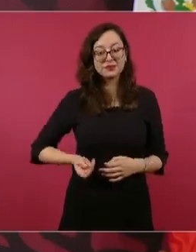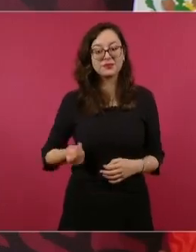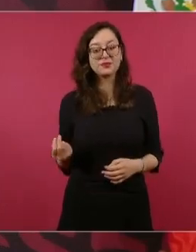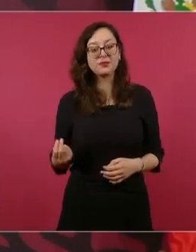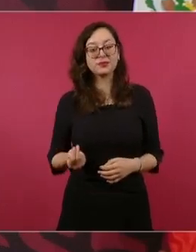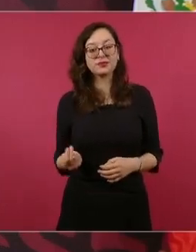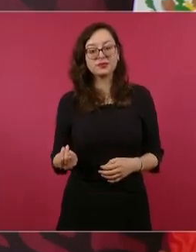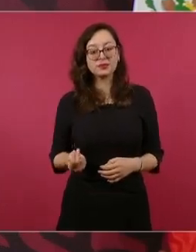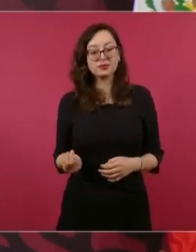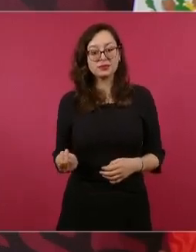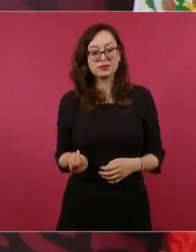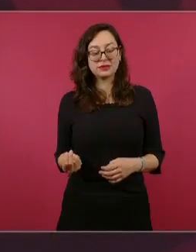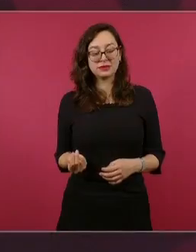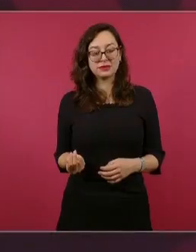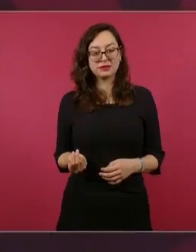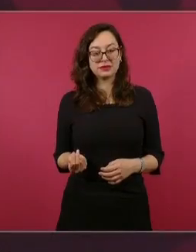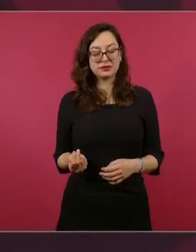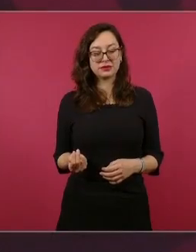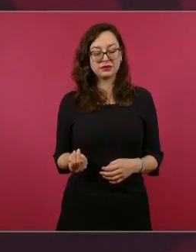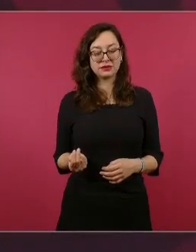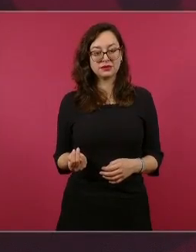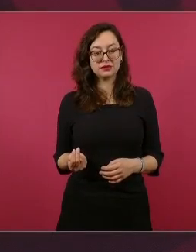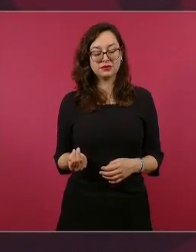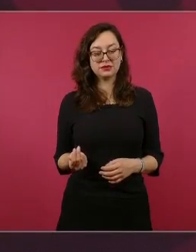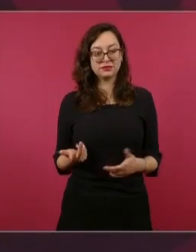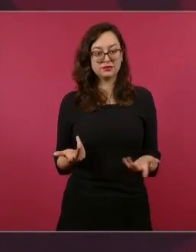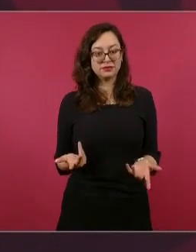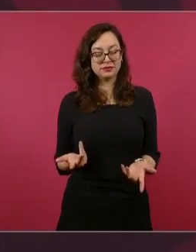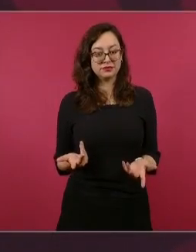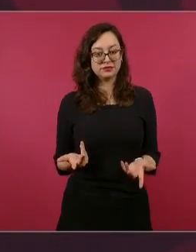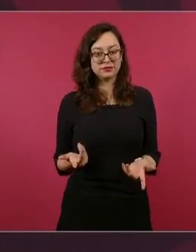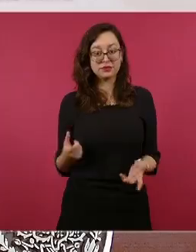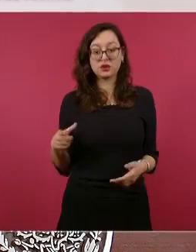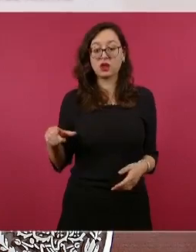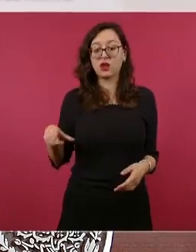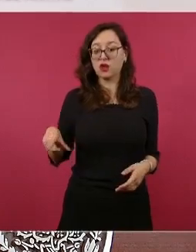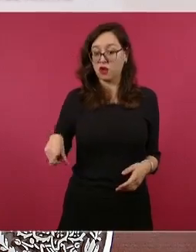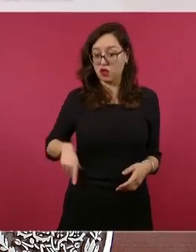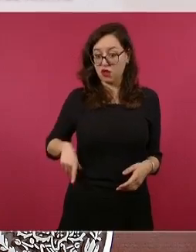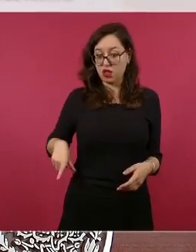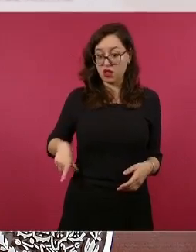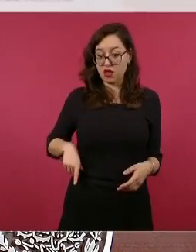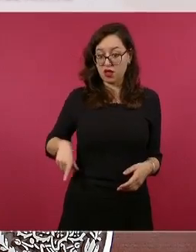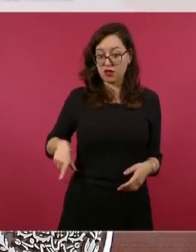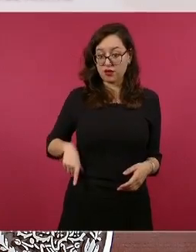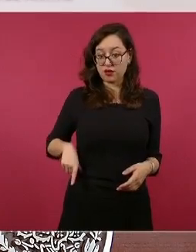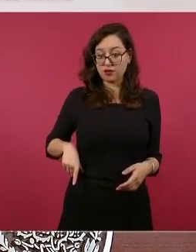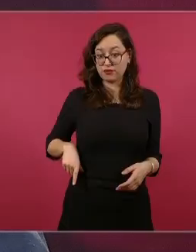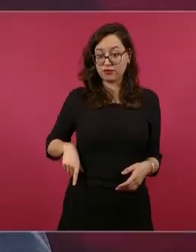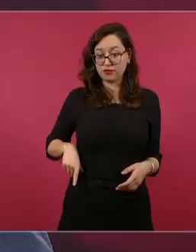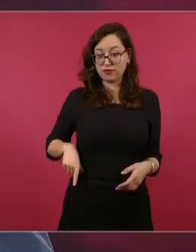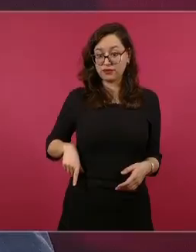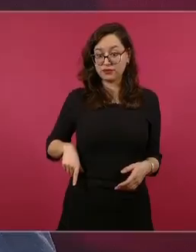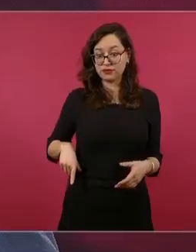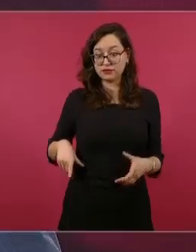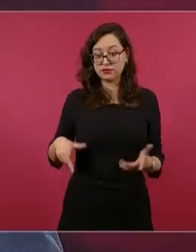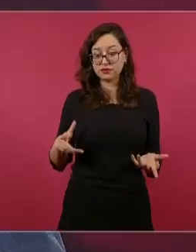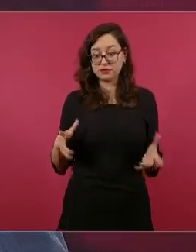no esté el gobierno al servicio de un grupo